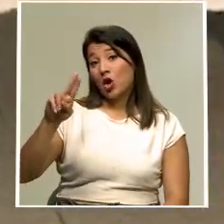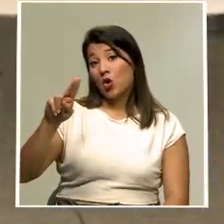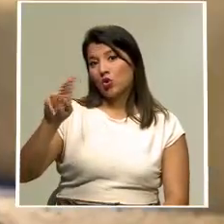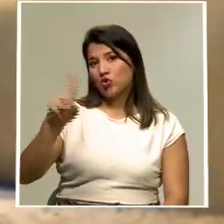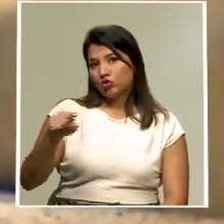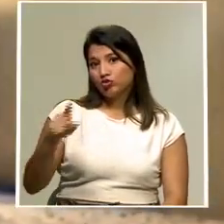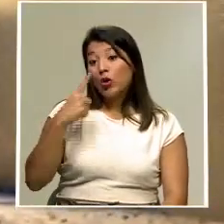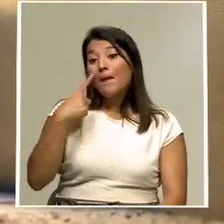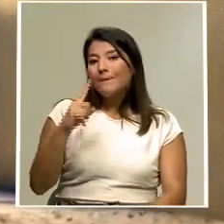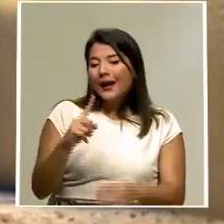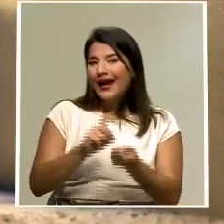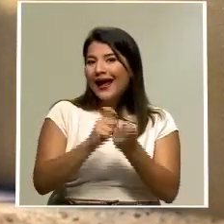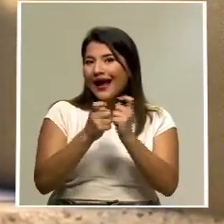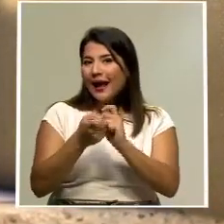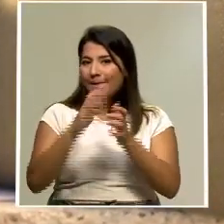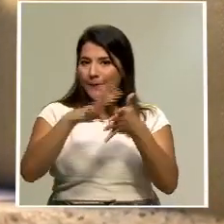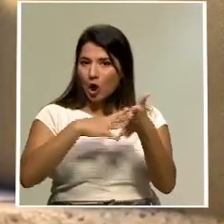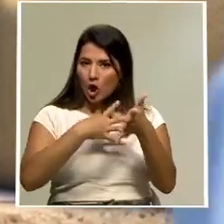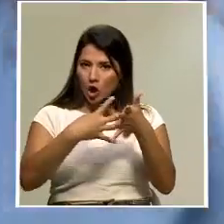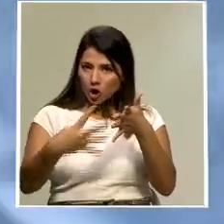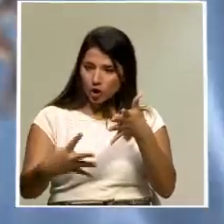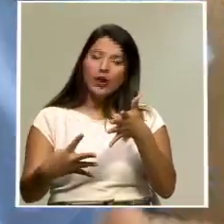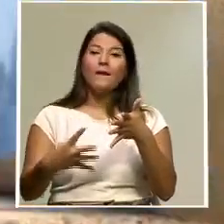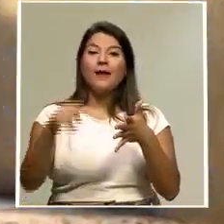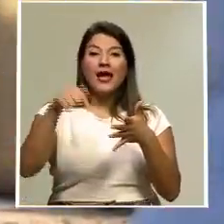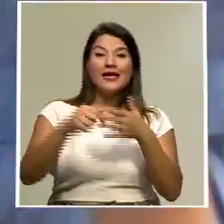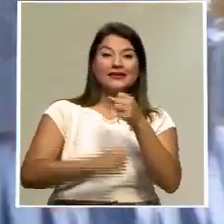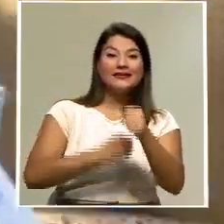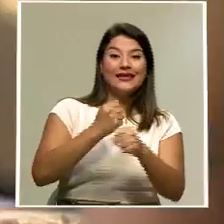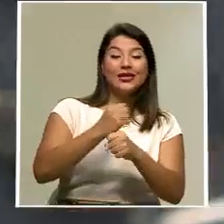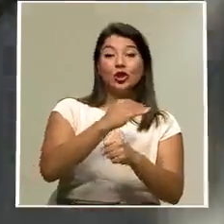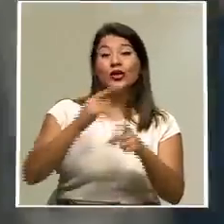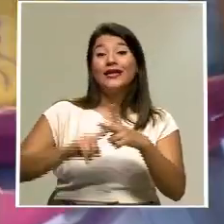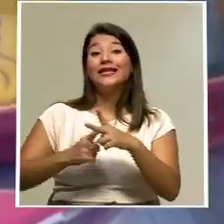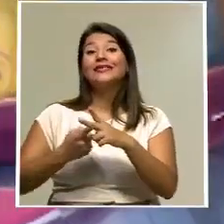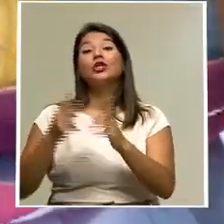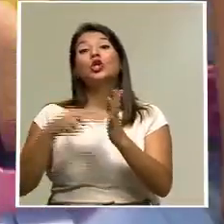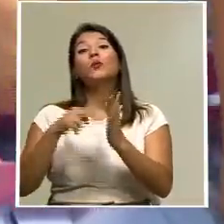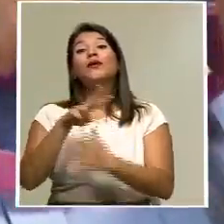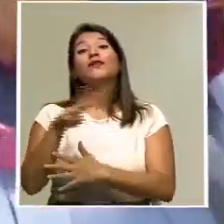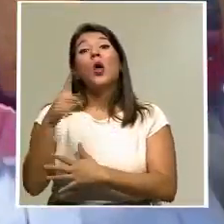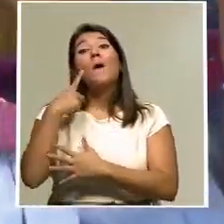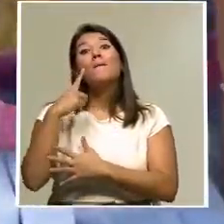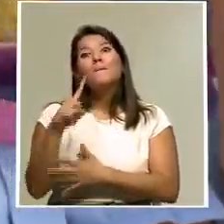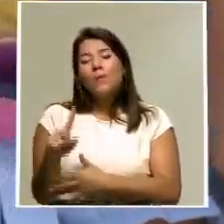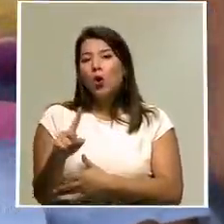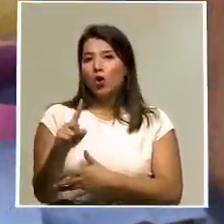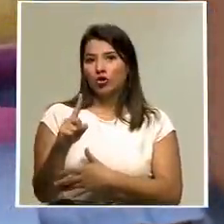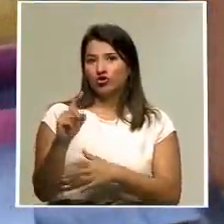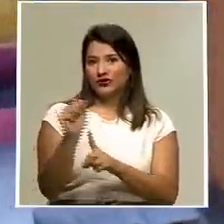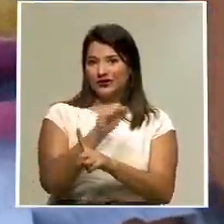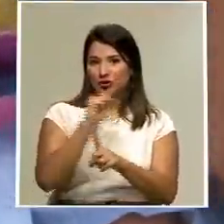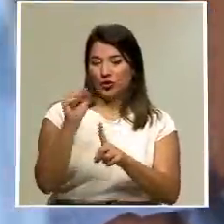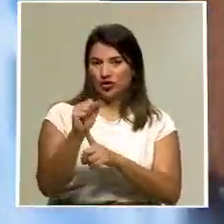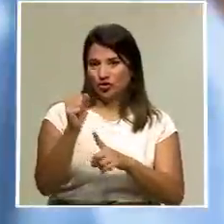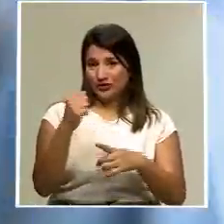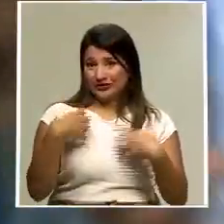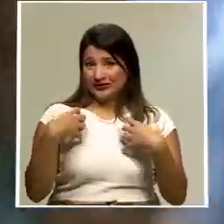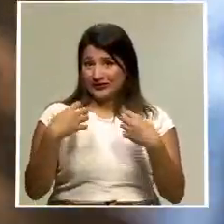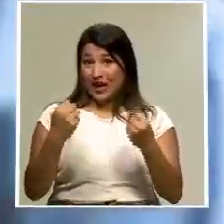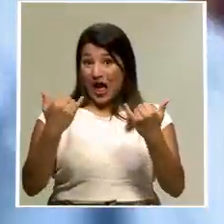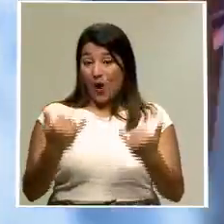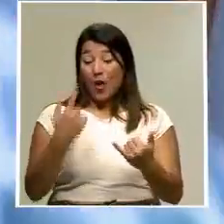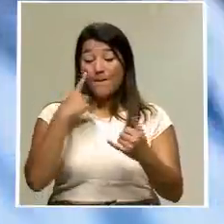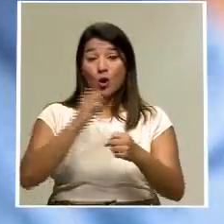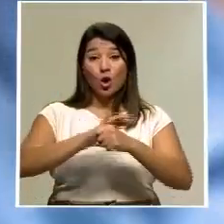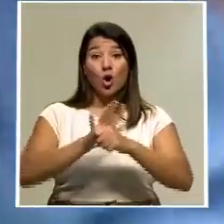este año y el inicio del 2022, debido a la situación sanitaria que vive el país por la COVID-19, volvió a poner sobre